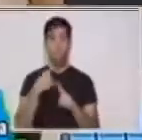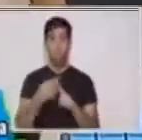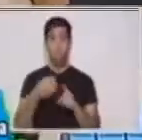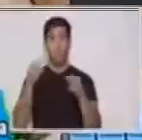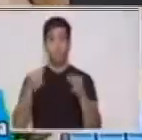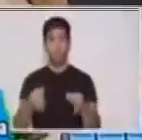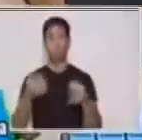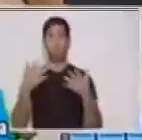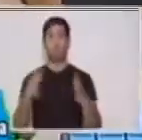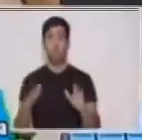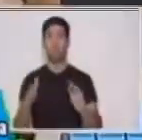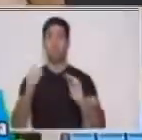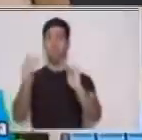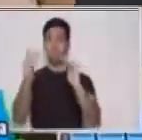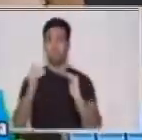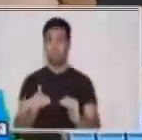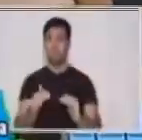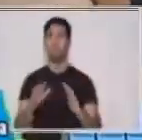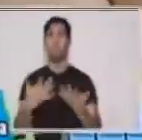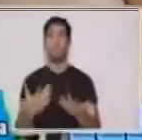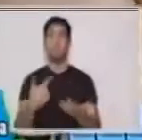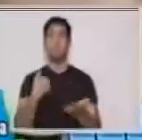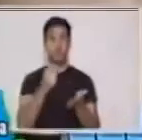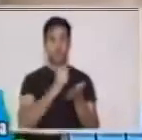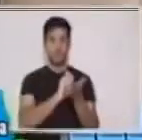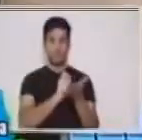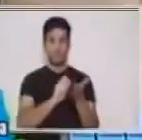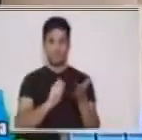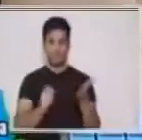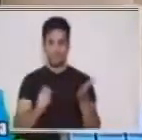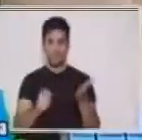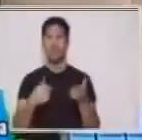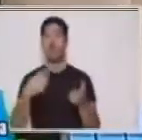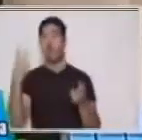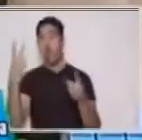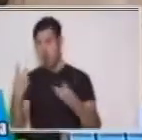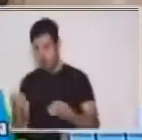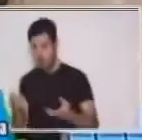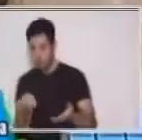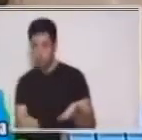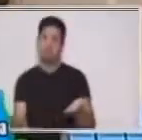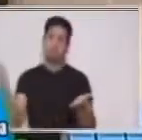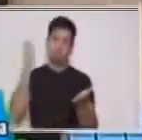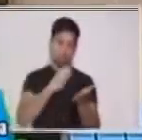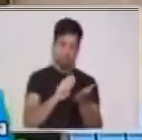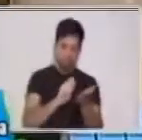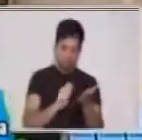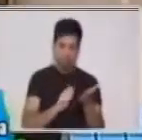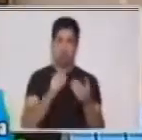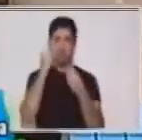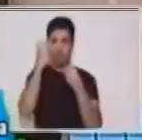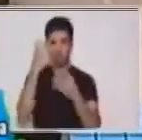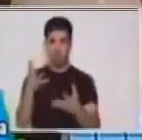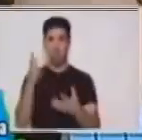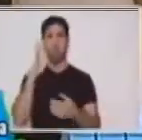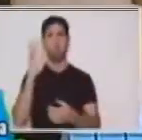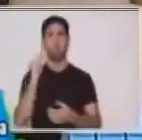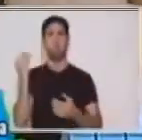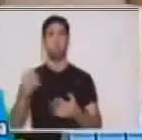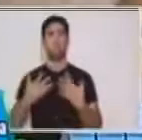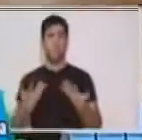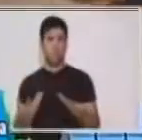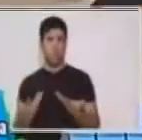esto, sigo con el paso que es escribir y reescribir la información. ¿Por qué razón?